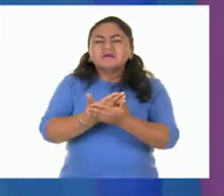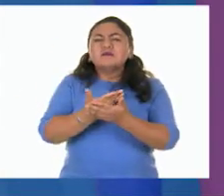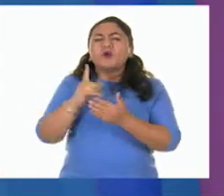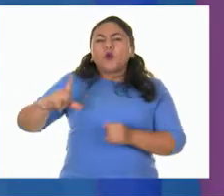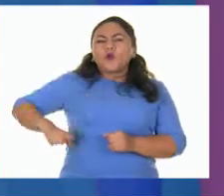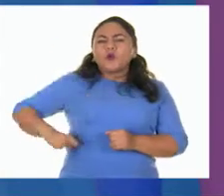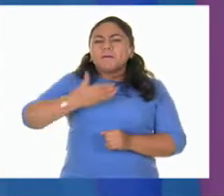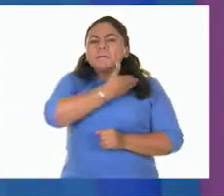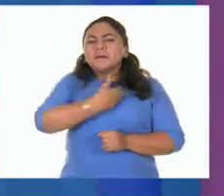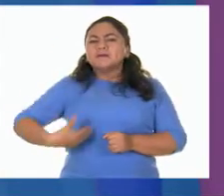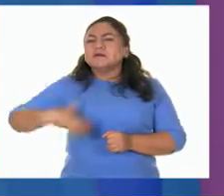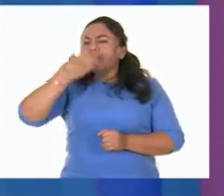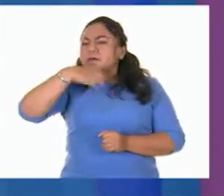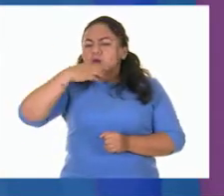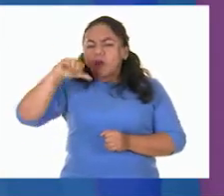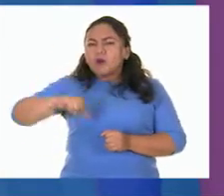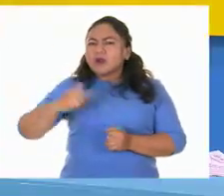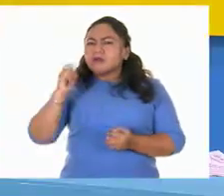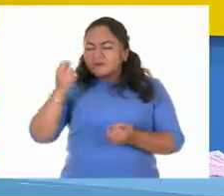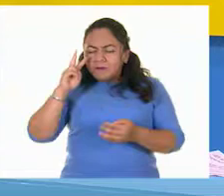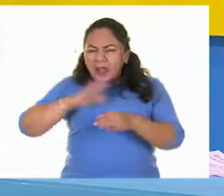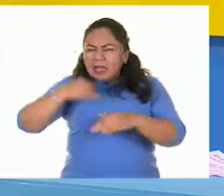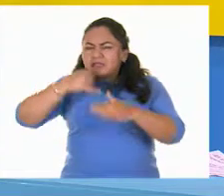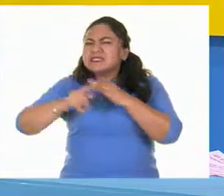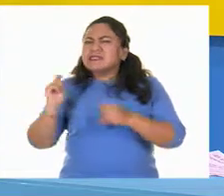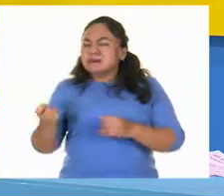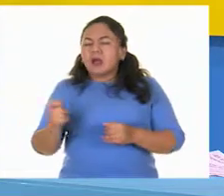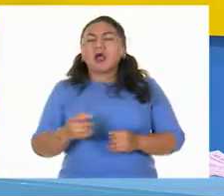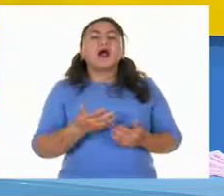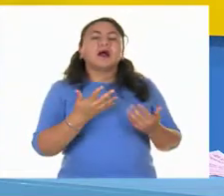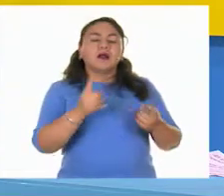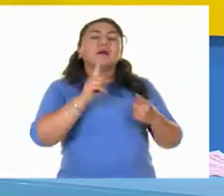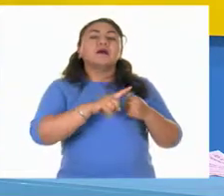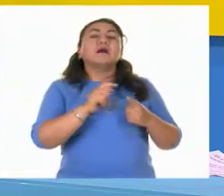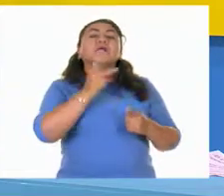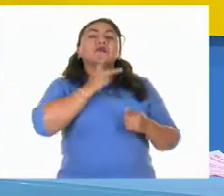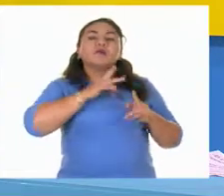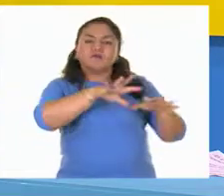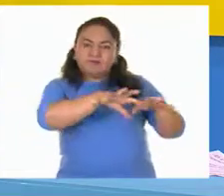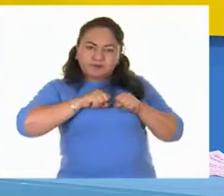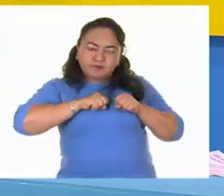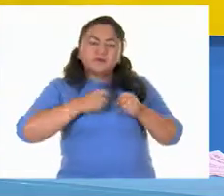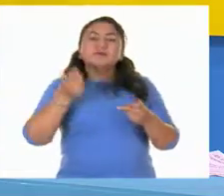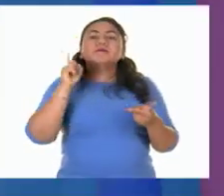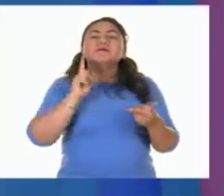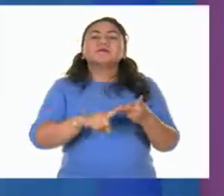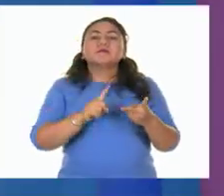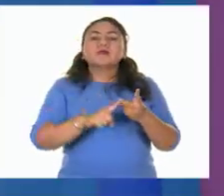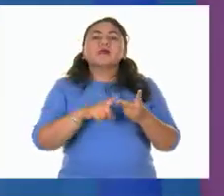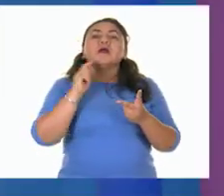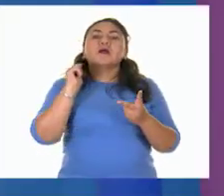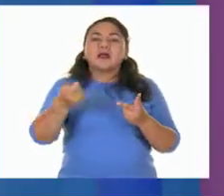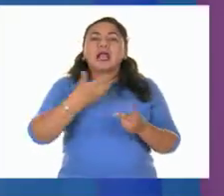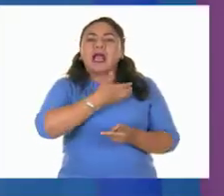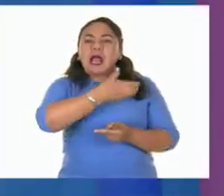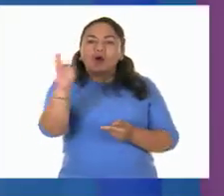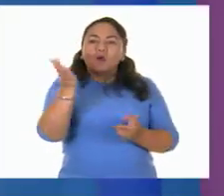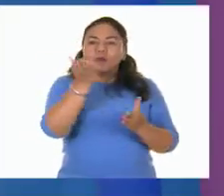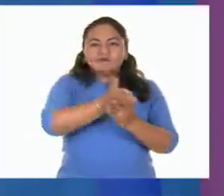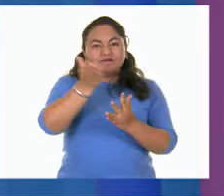Lázaro Cárdenas que vamos a analizar el día de hoy? Son la expropiación petrolera y el reparto agrario.